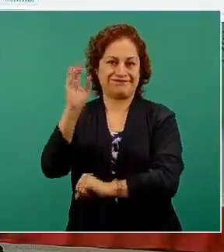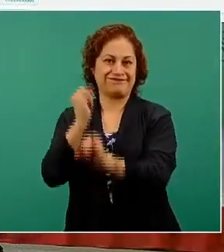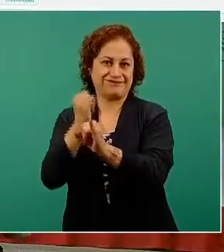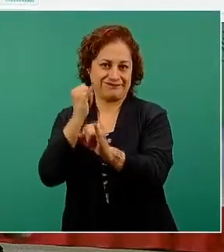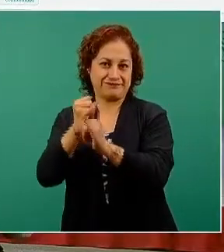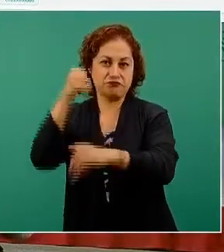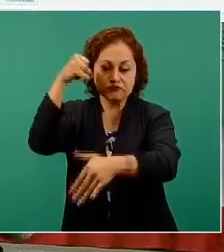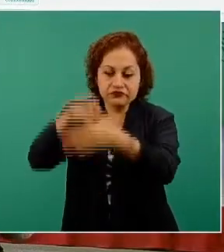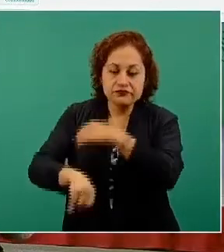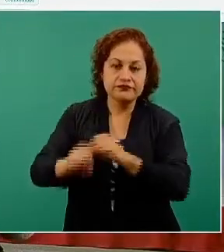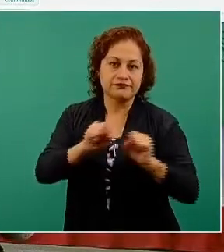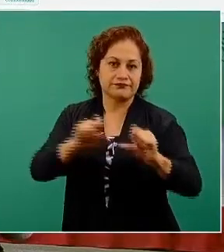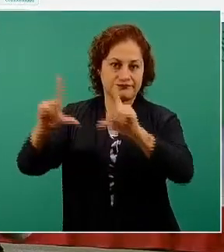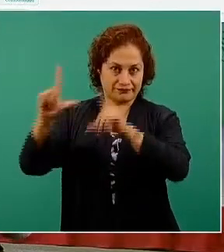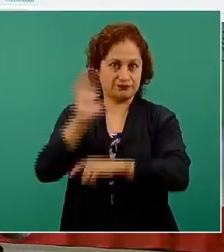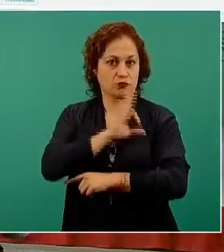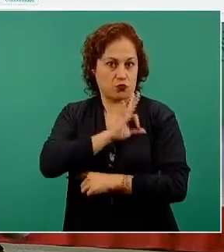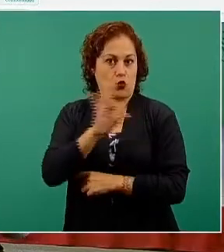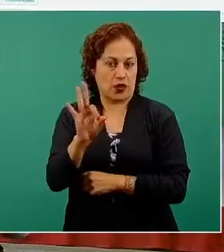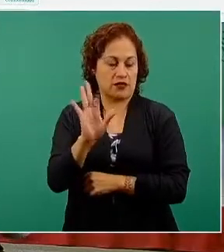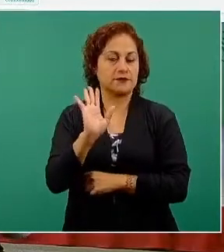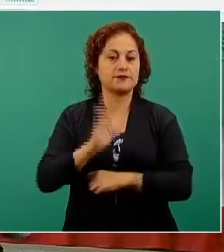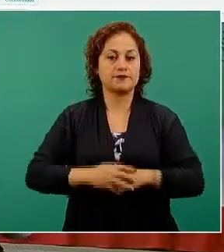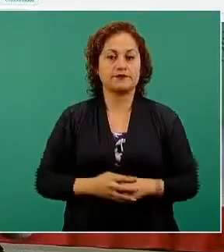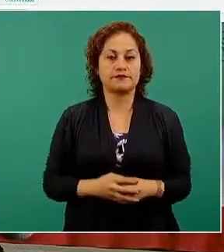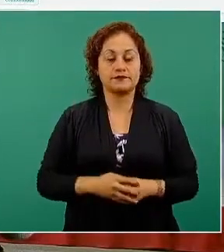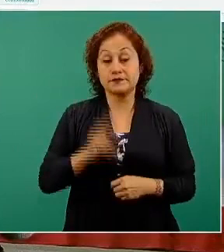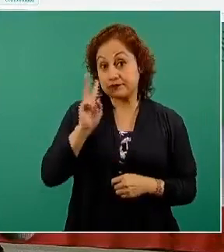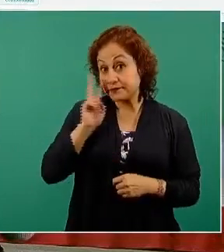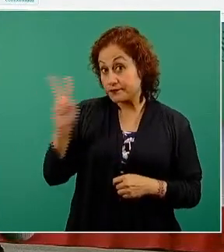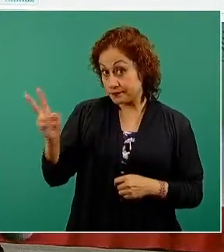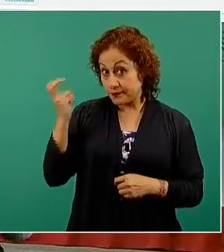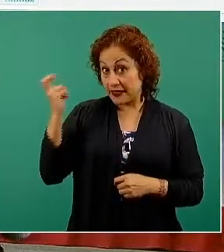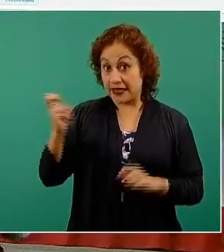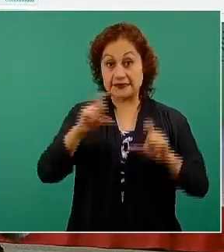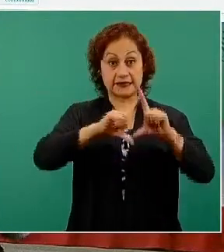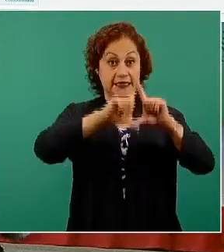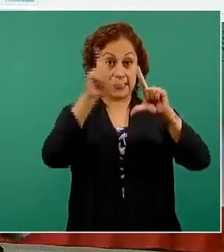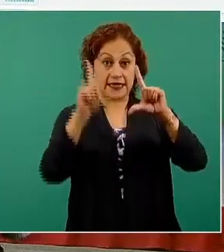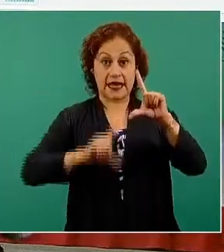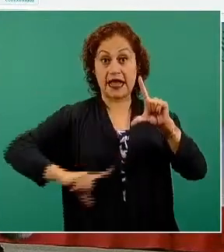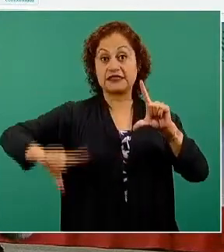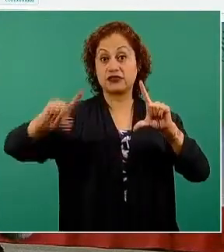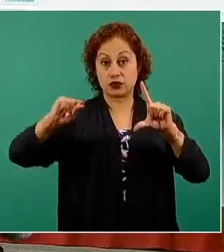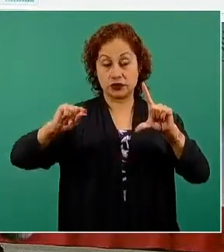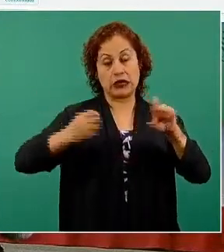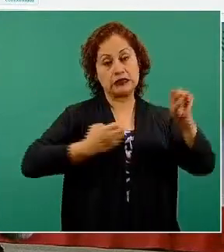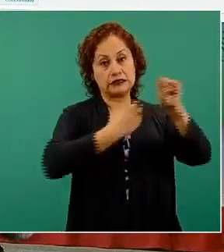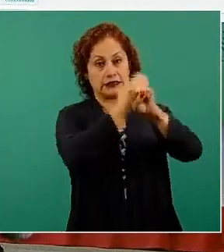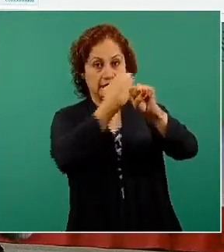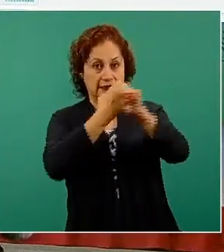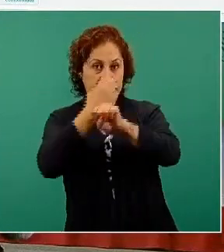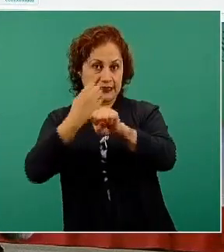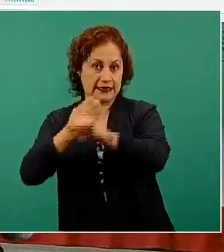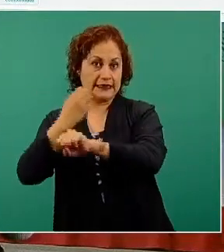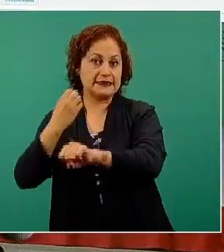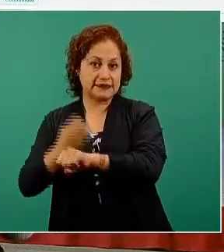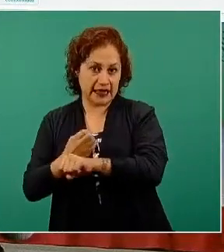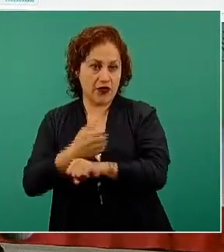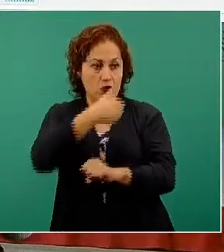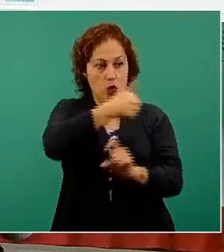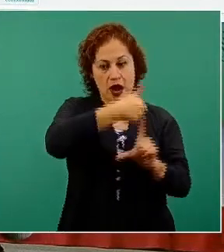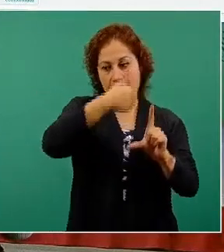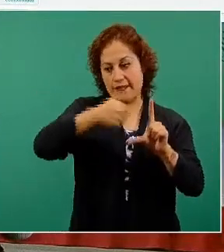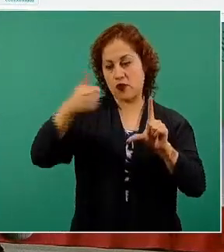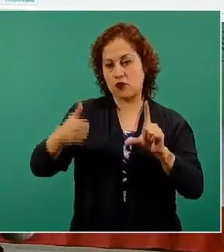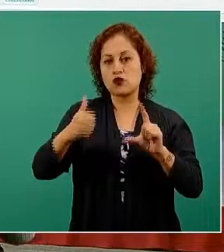Y si lo ven, van a ver que prácticamente todos los estados tienen mismo